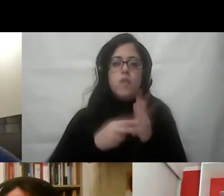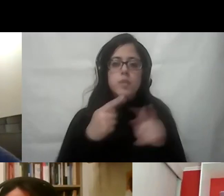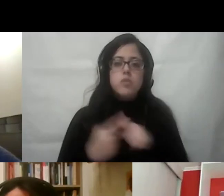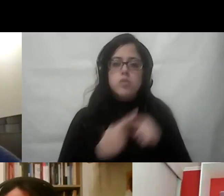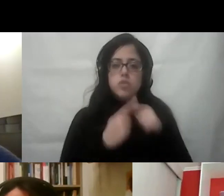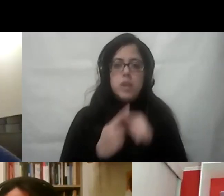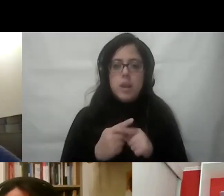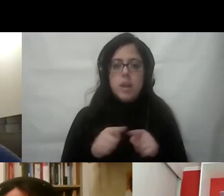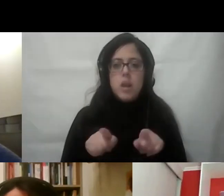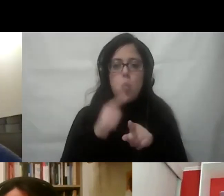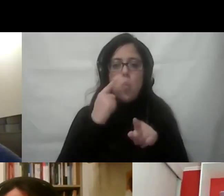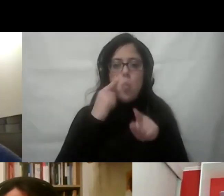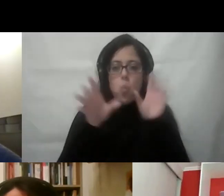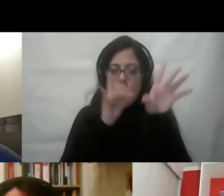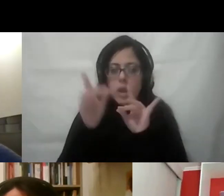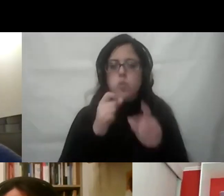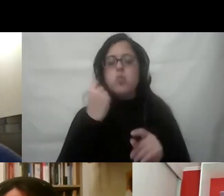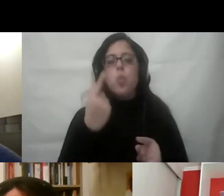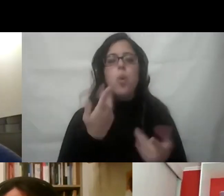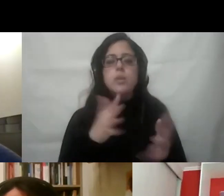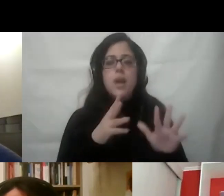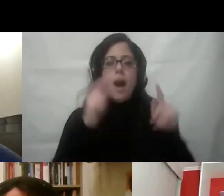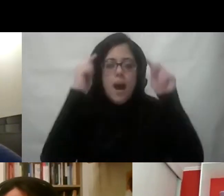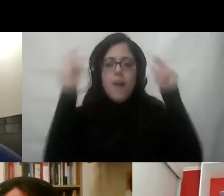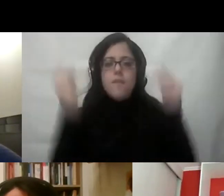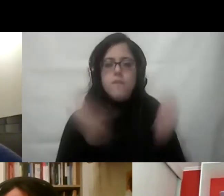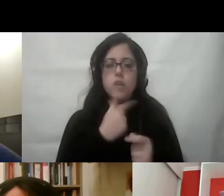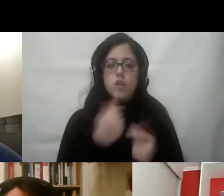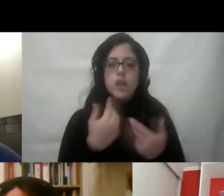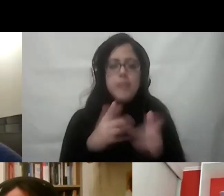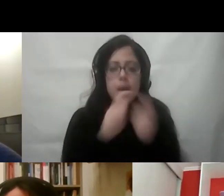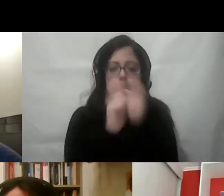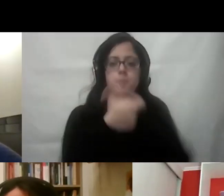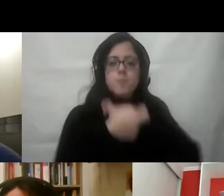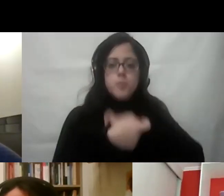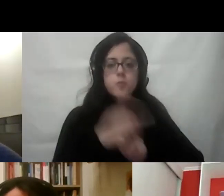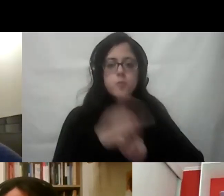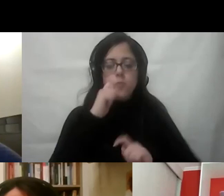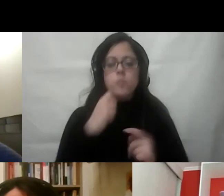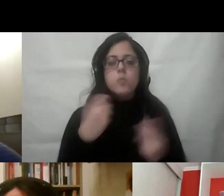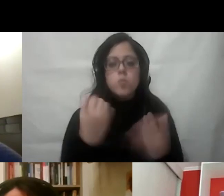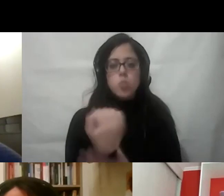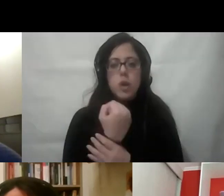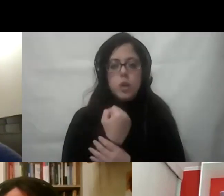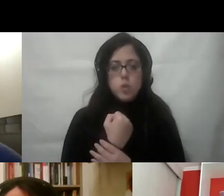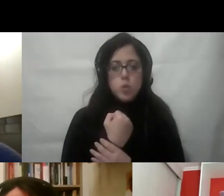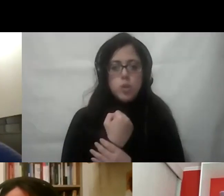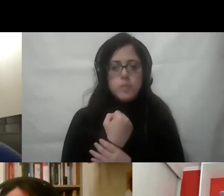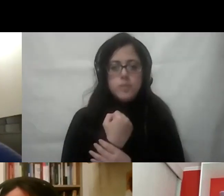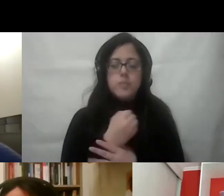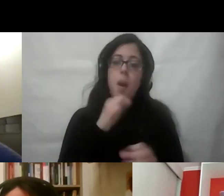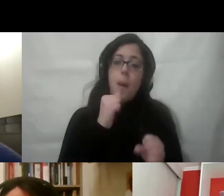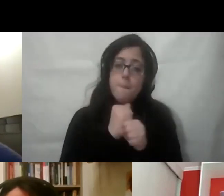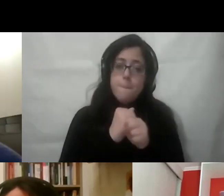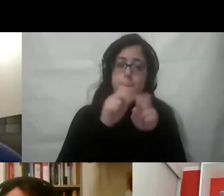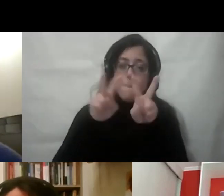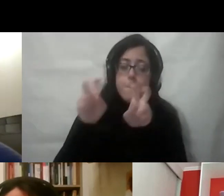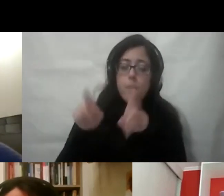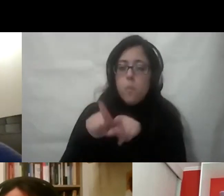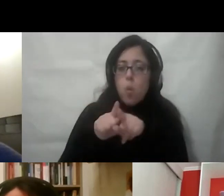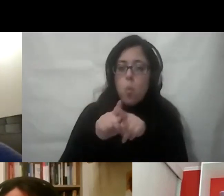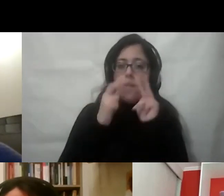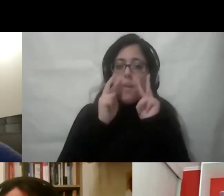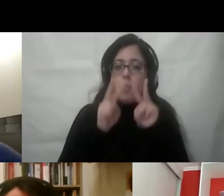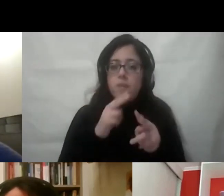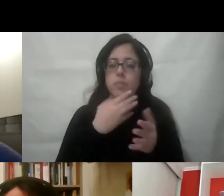¿qué habilidades yo quiero movilizar? Y eso se va a convertir en nuestra guía, en nuestro ya. Vamos a trabajar la temporalidad, vamos a situarnos